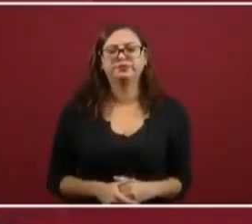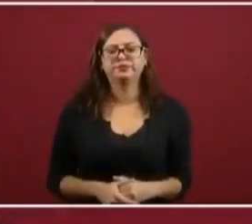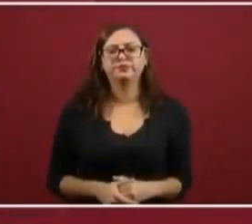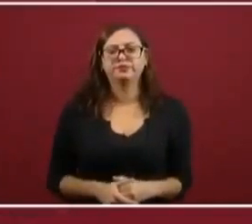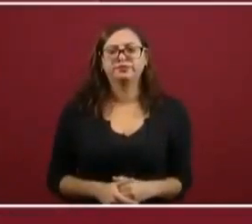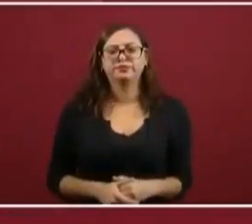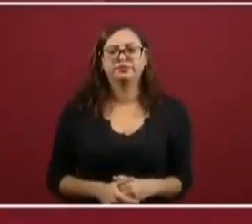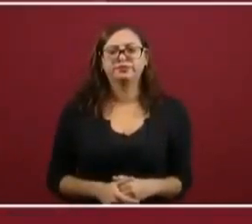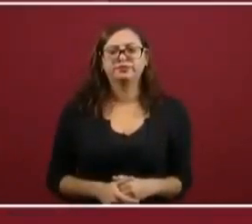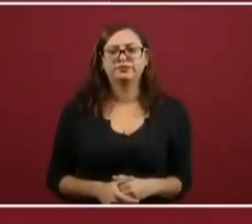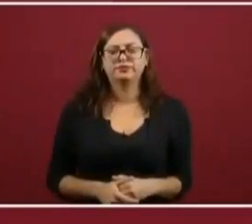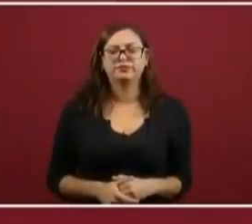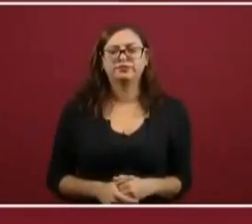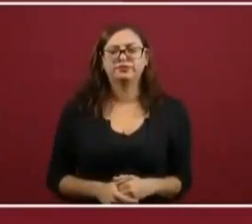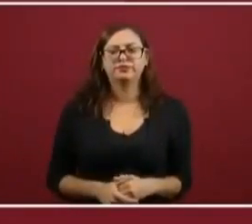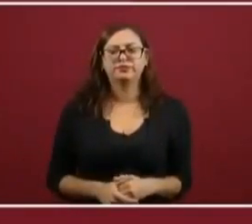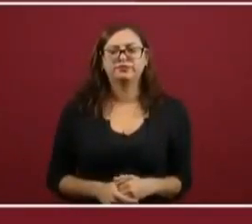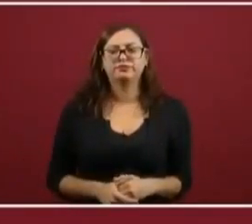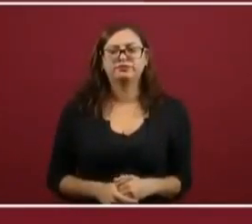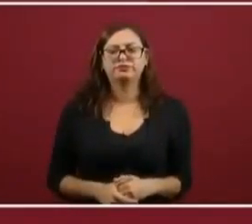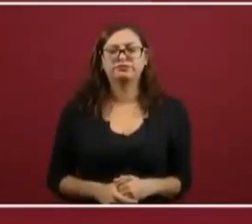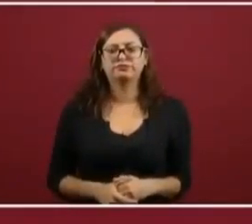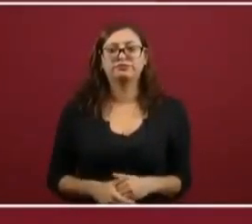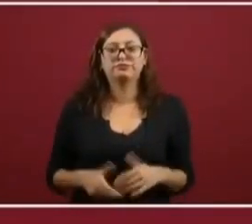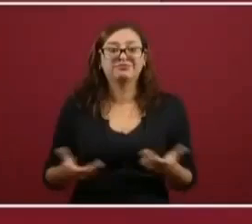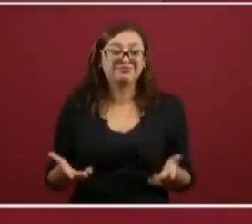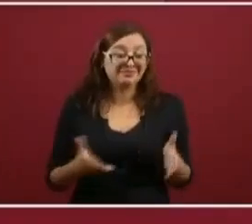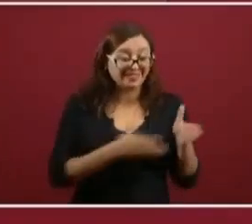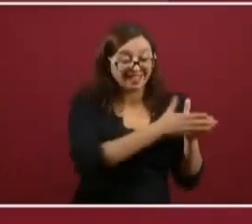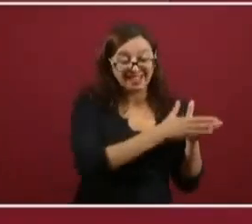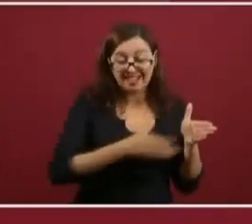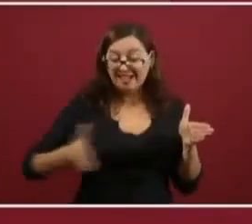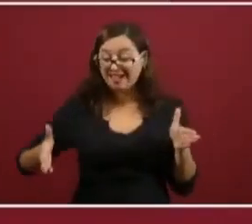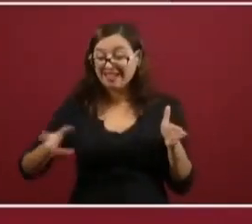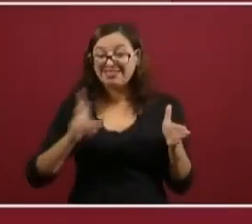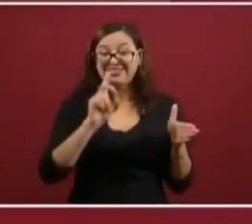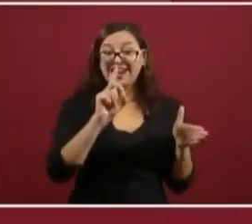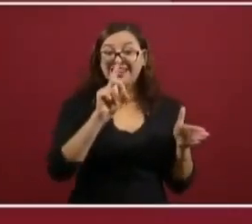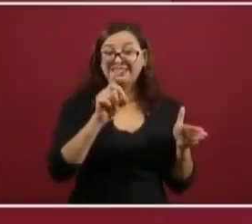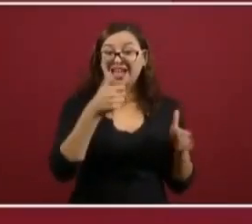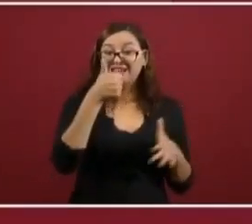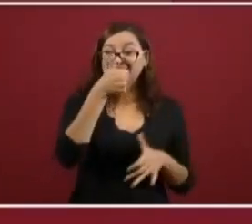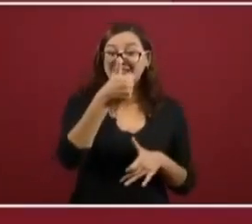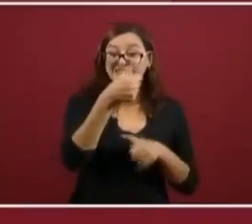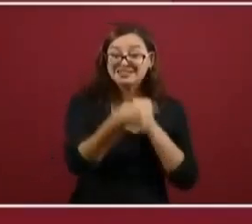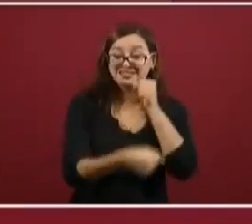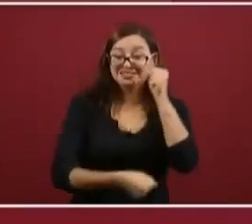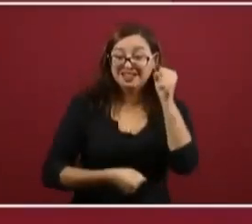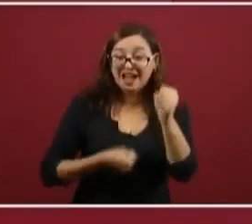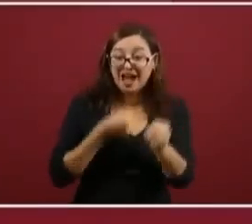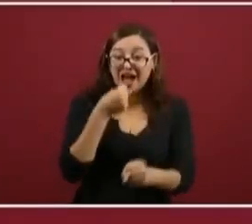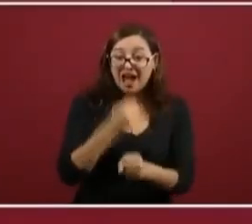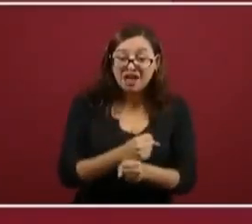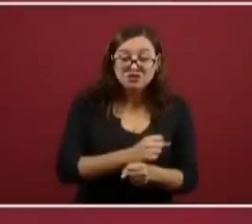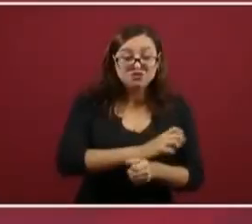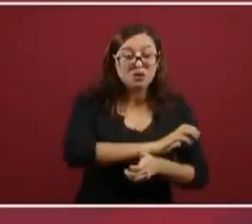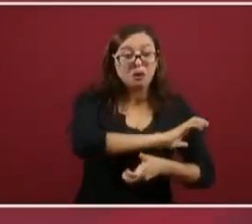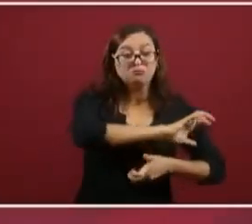manera Qué hacer con toda la destrucción de El